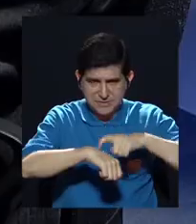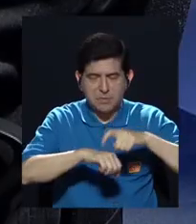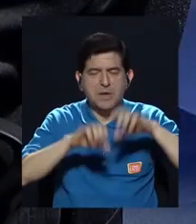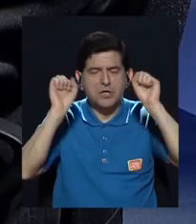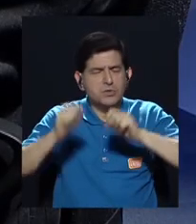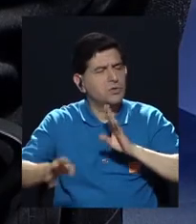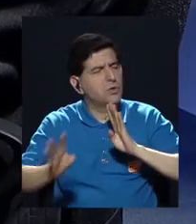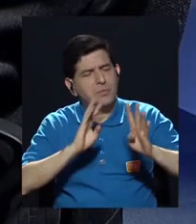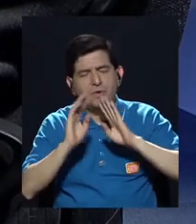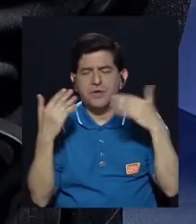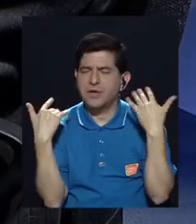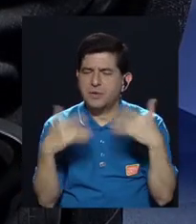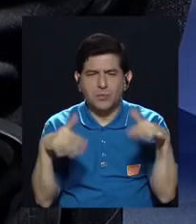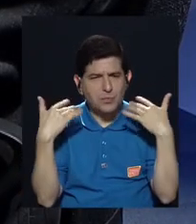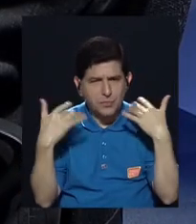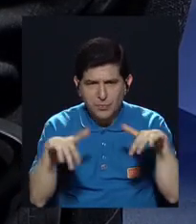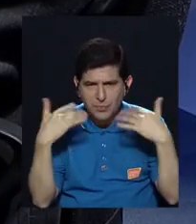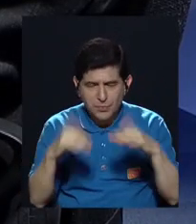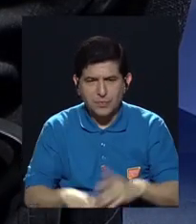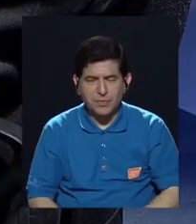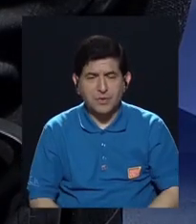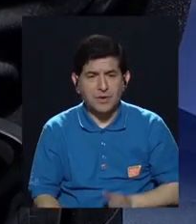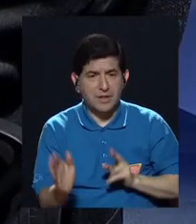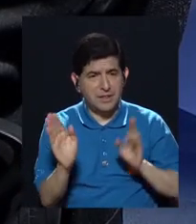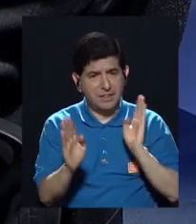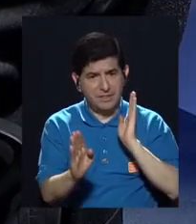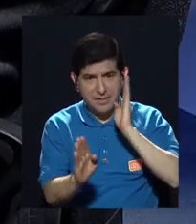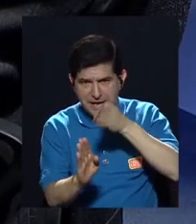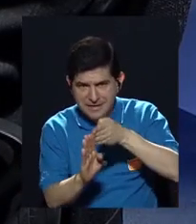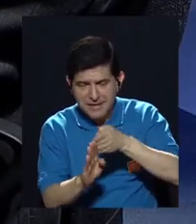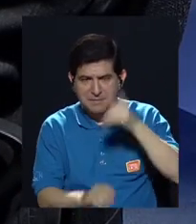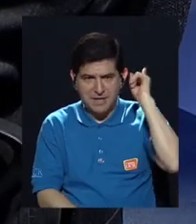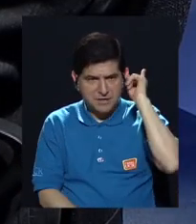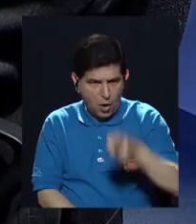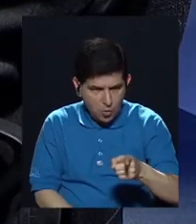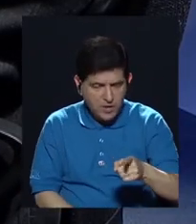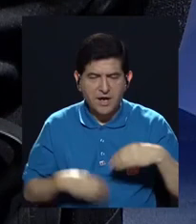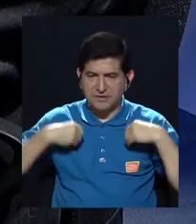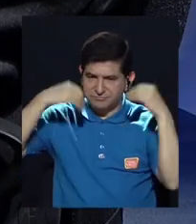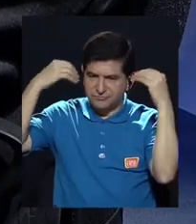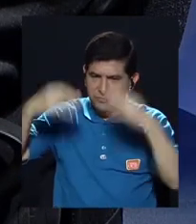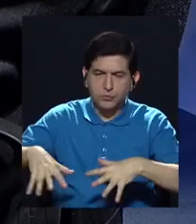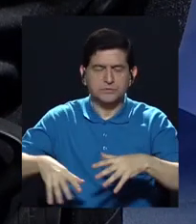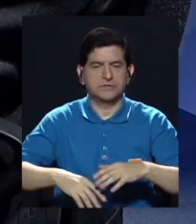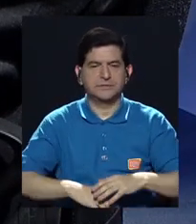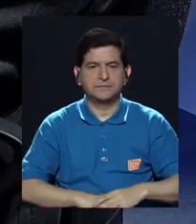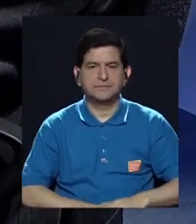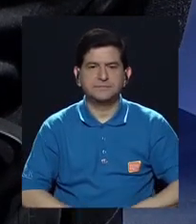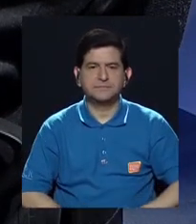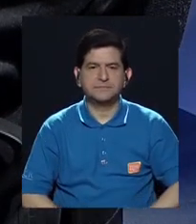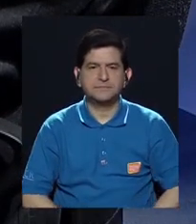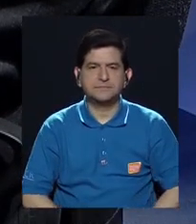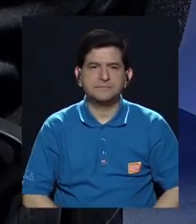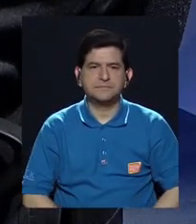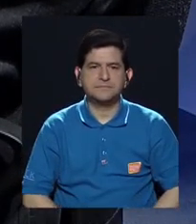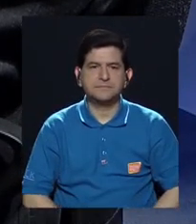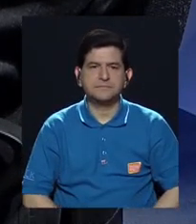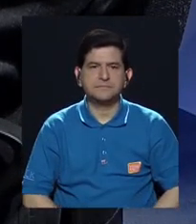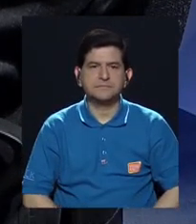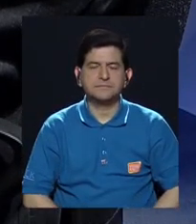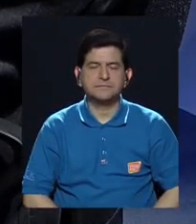eso podríamos hablar bastante, francamente lo obligaron a capitular.